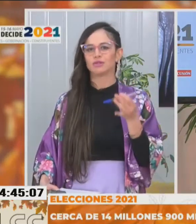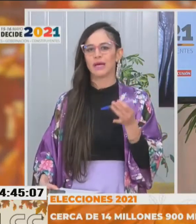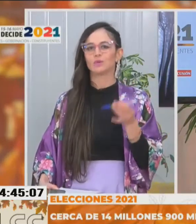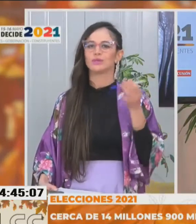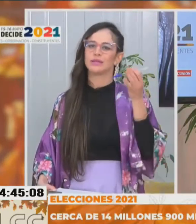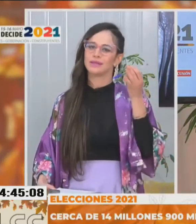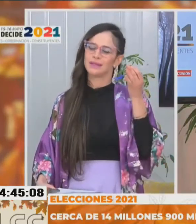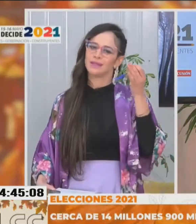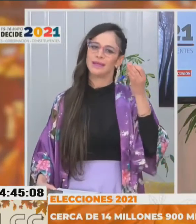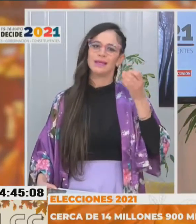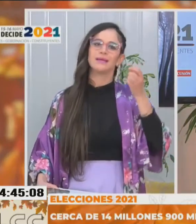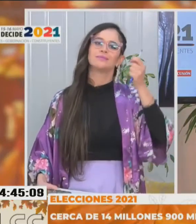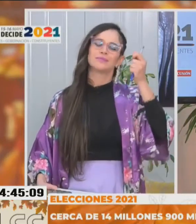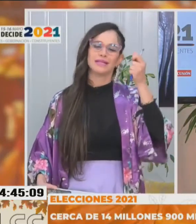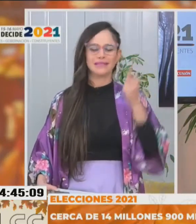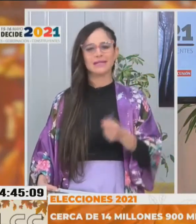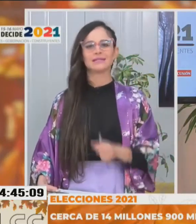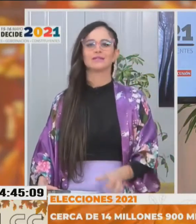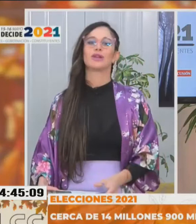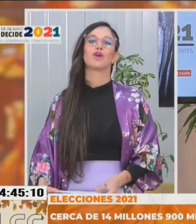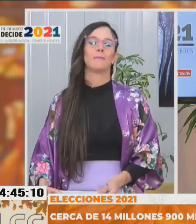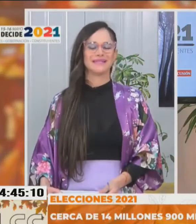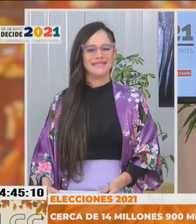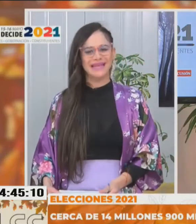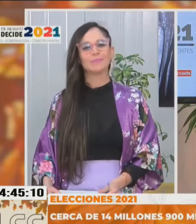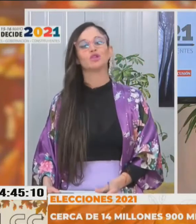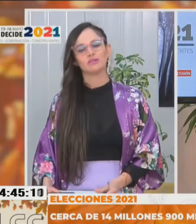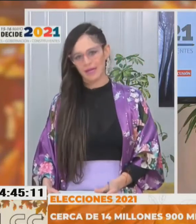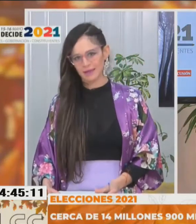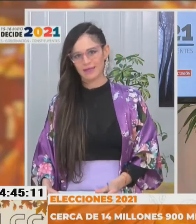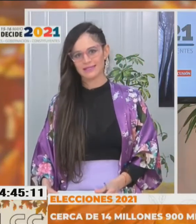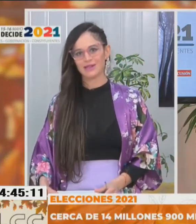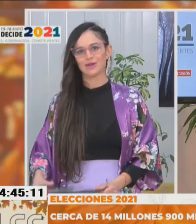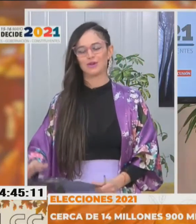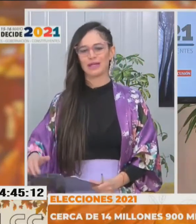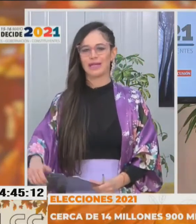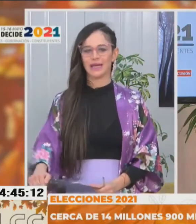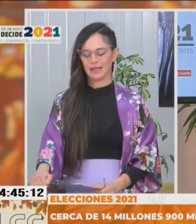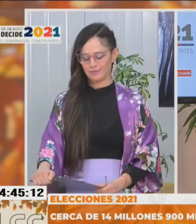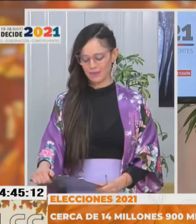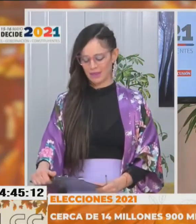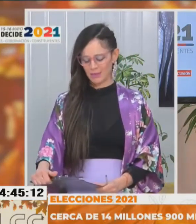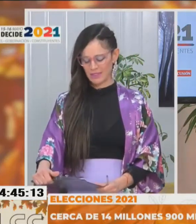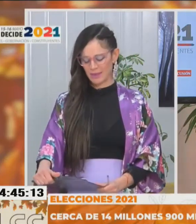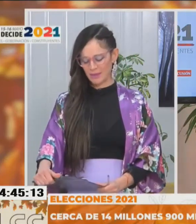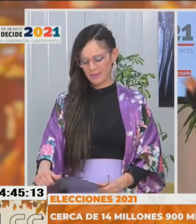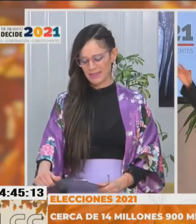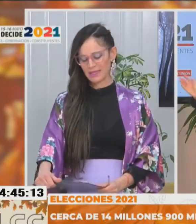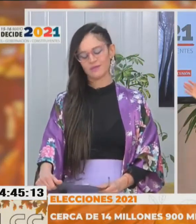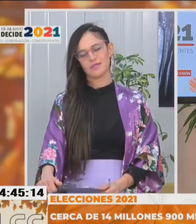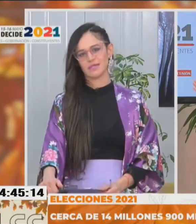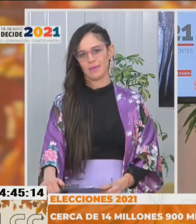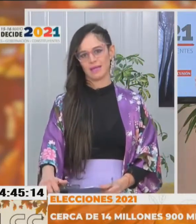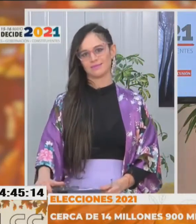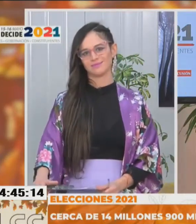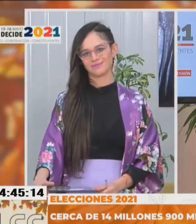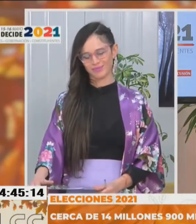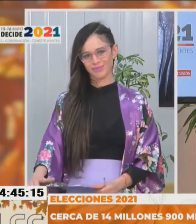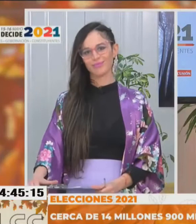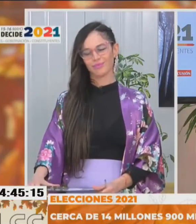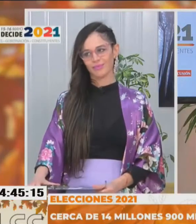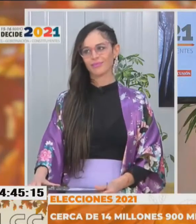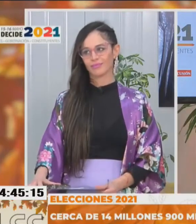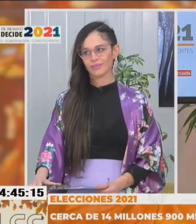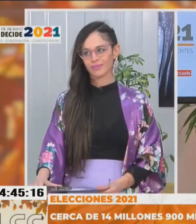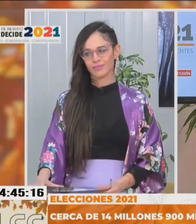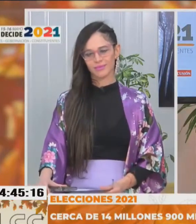y votar, ustedes tienen que tratar de convencer y motivar. Esa yo creo que es la principal premisa de este fin de semana. Sí, antes de empezar con las